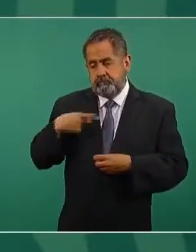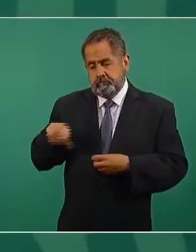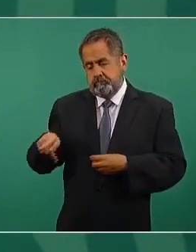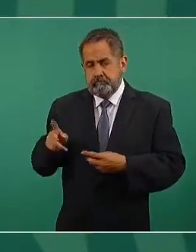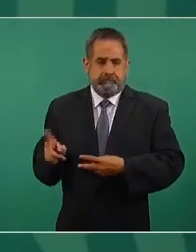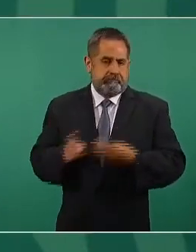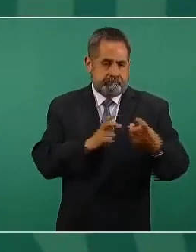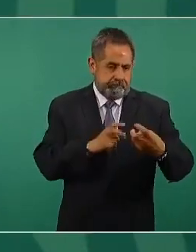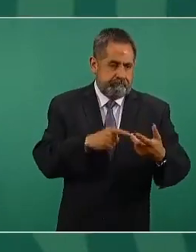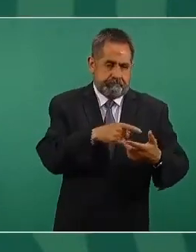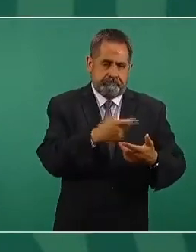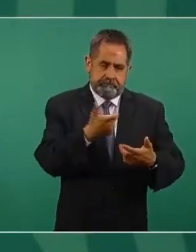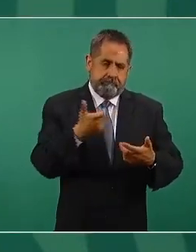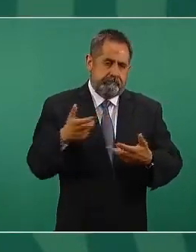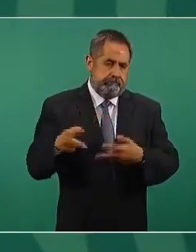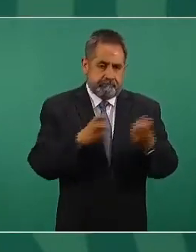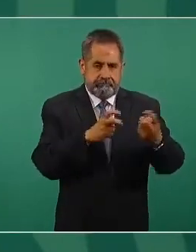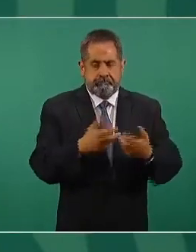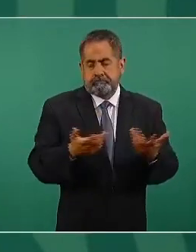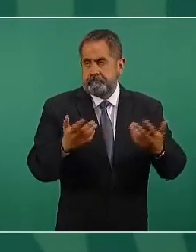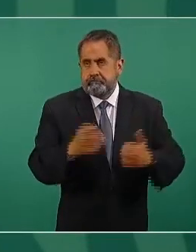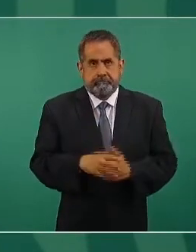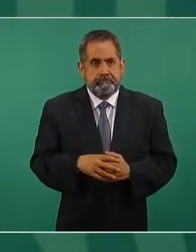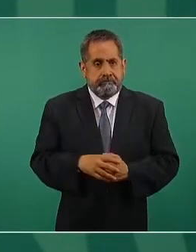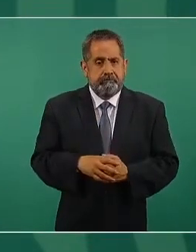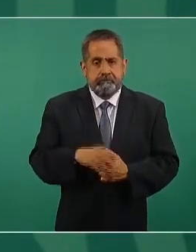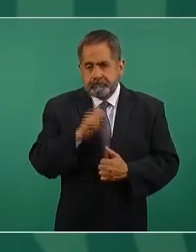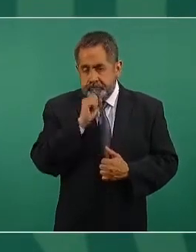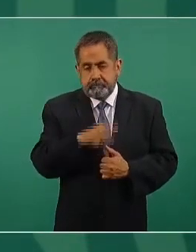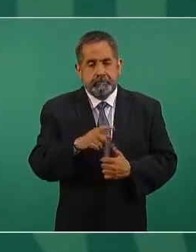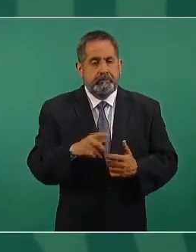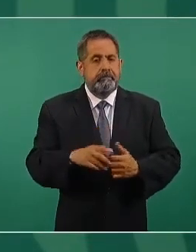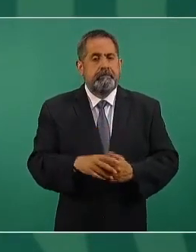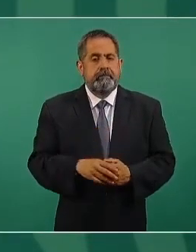exbraceros, así, ¿sí?